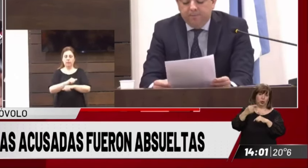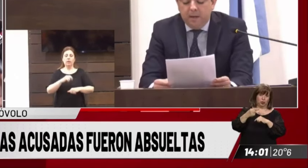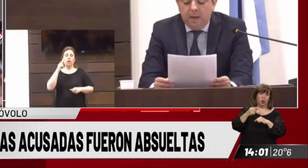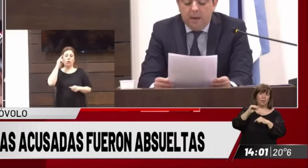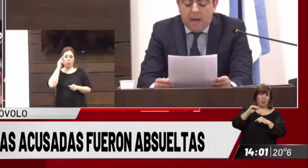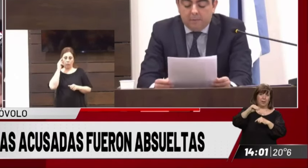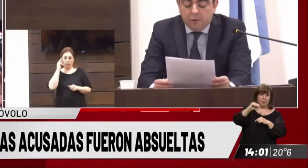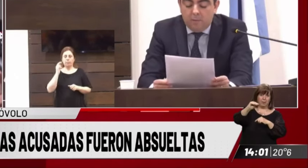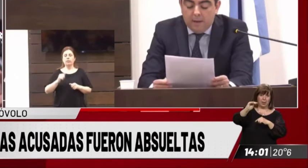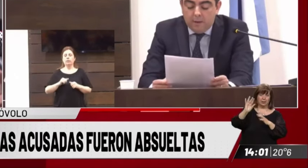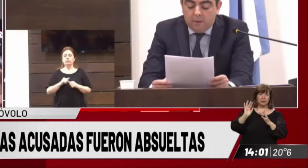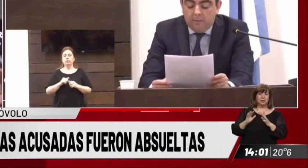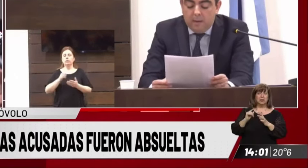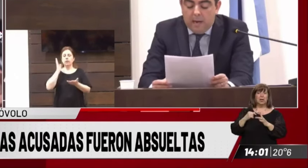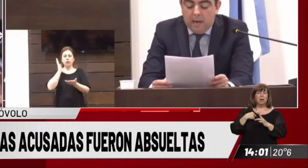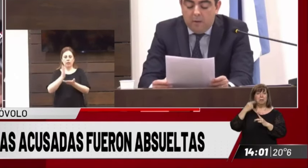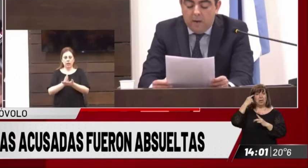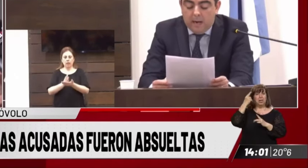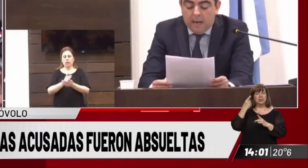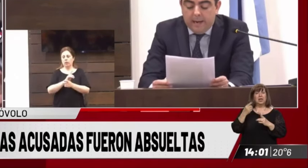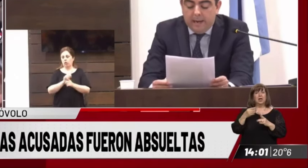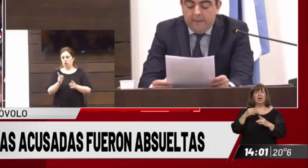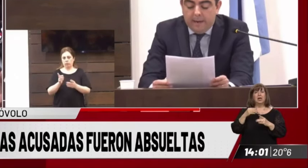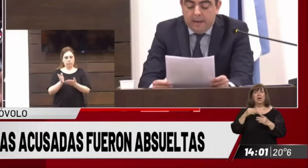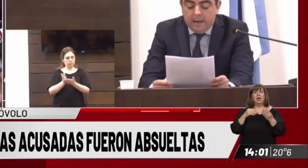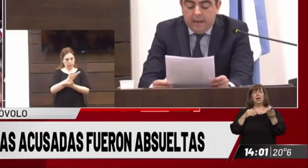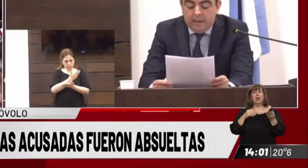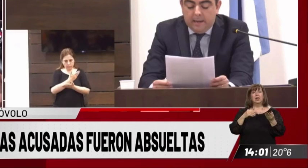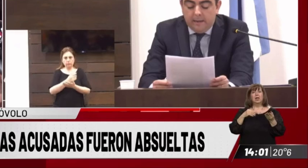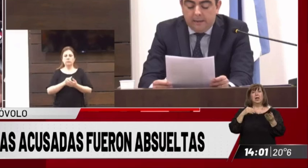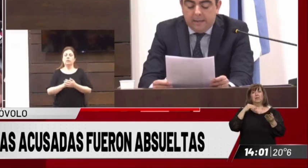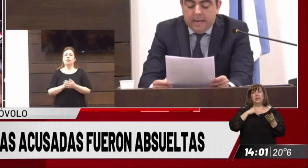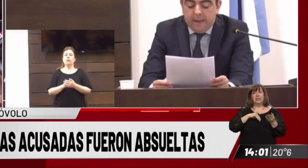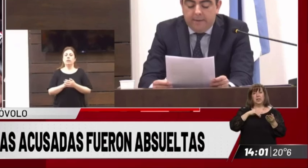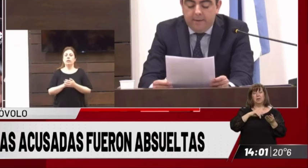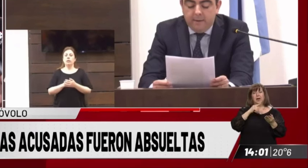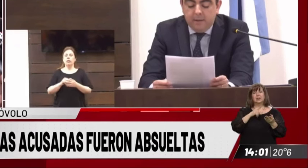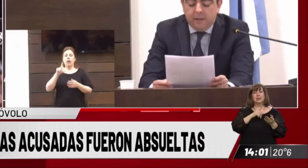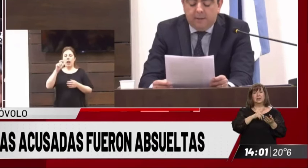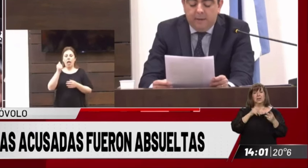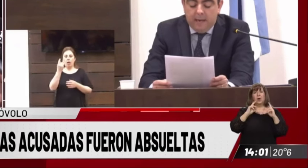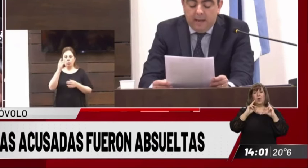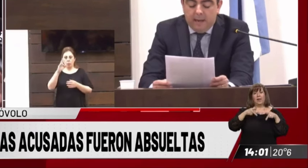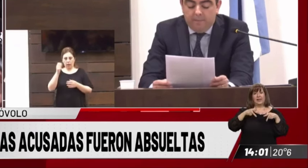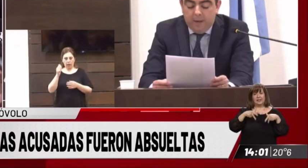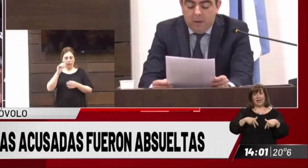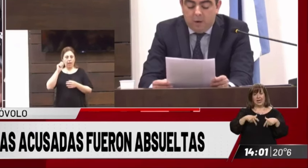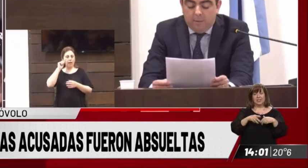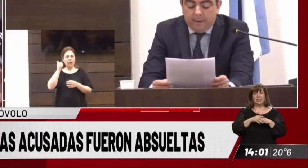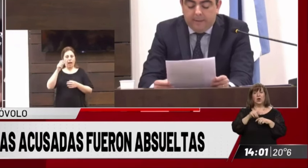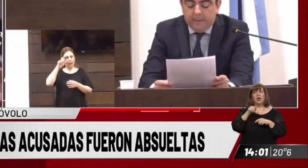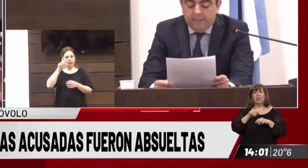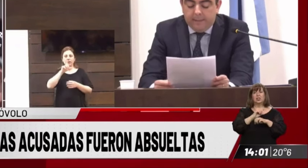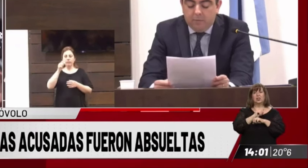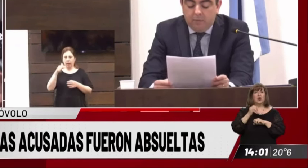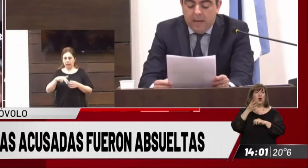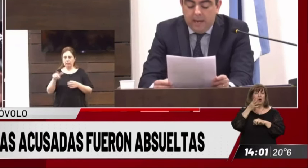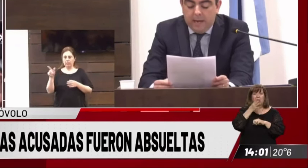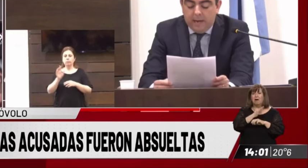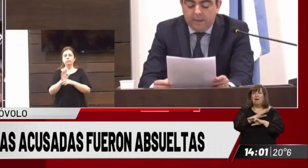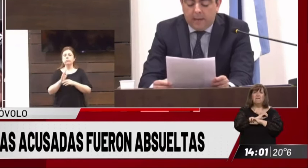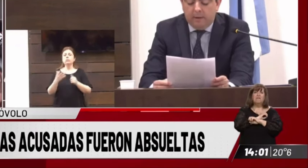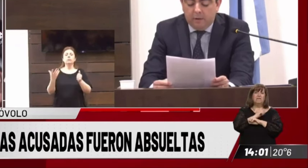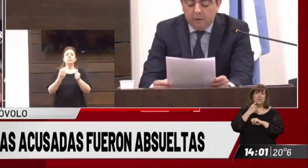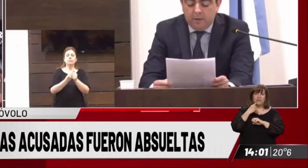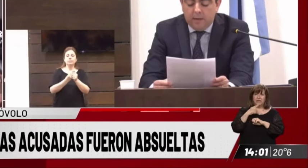silencio, llama a las futuras víctimas a silenciarse. Esta es la peor faceta que se